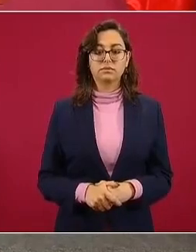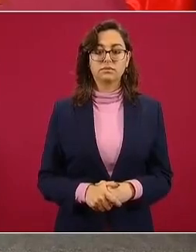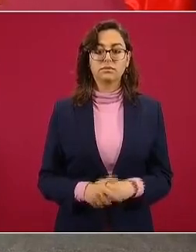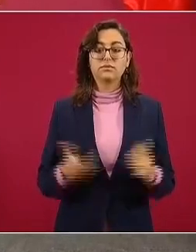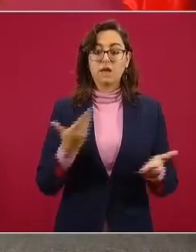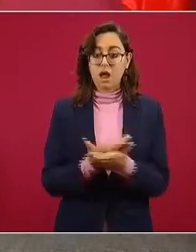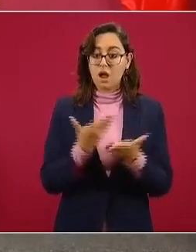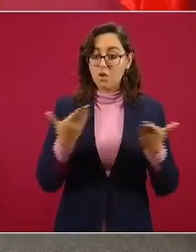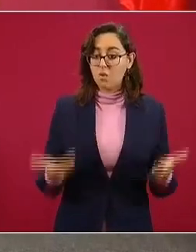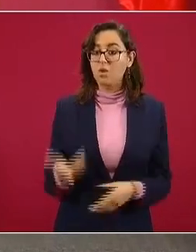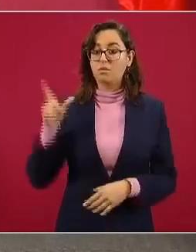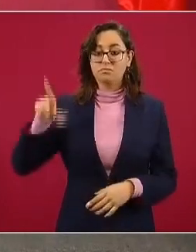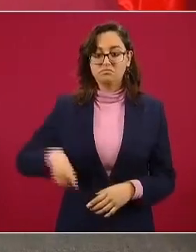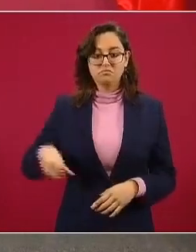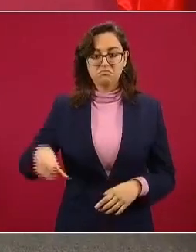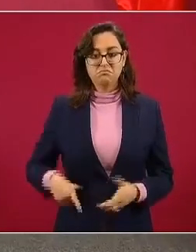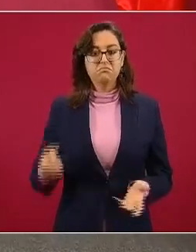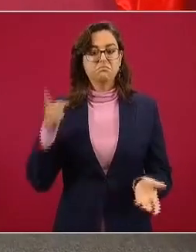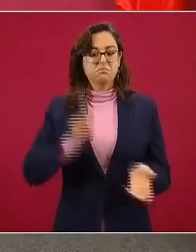en el gobierno.